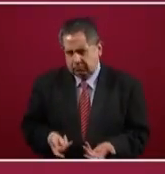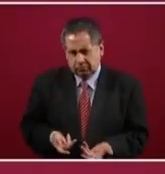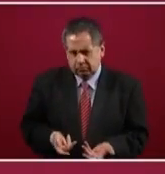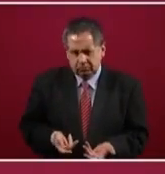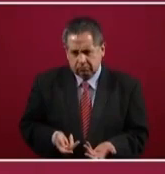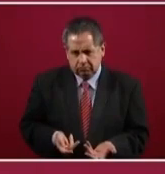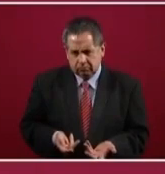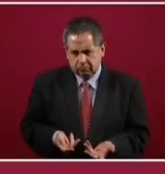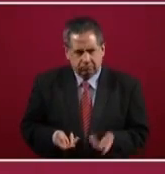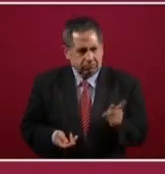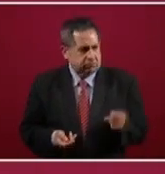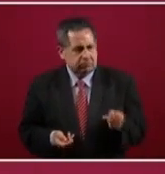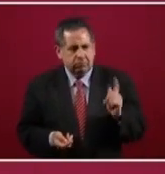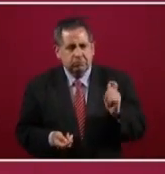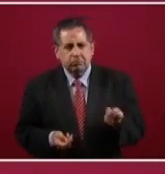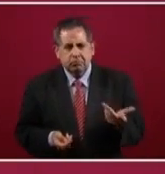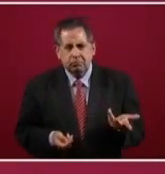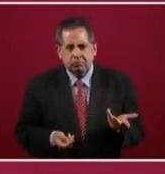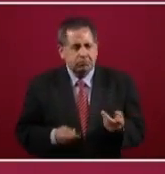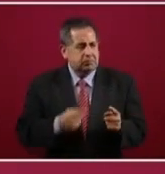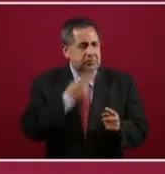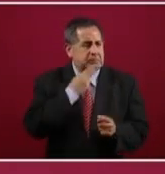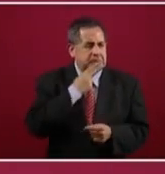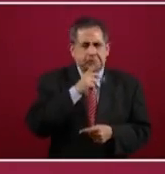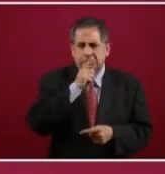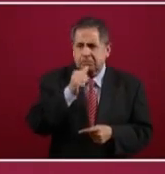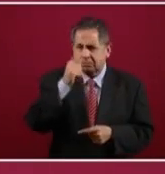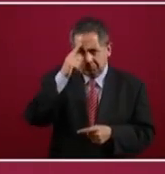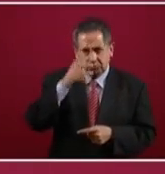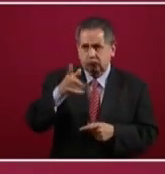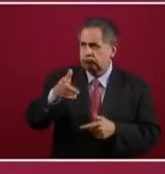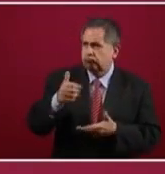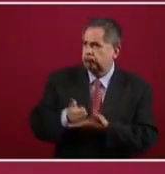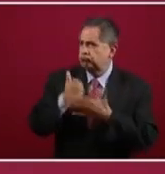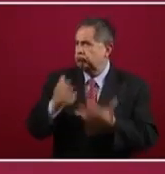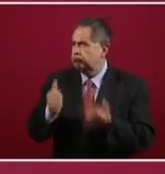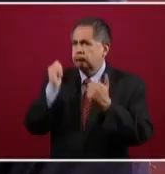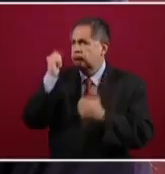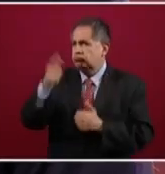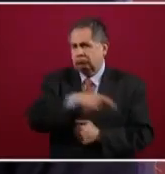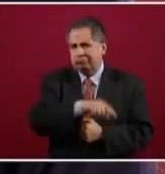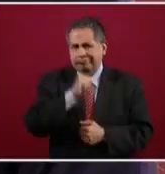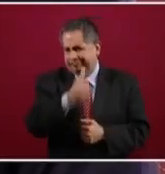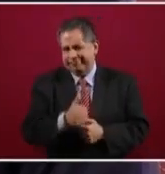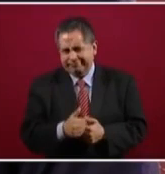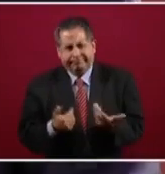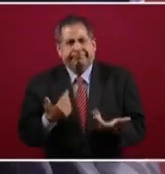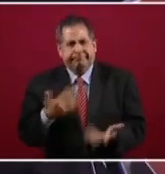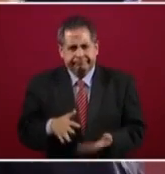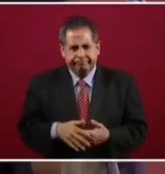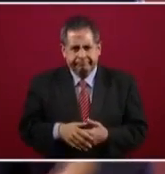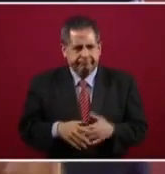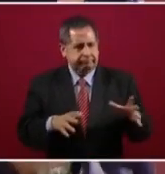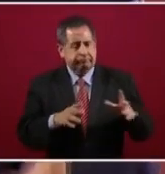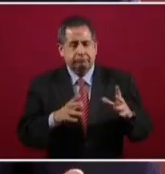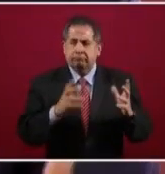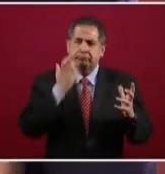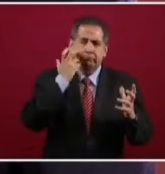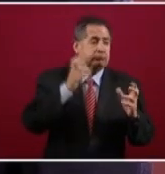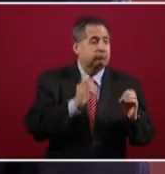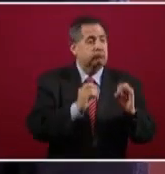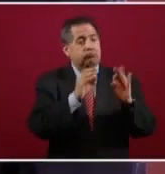que no tienen ninguna utilidad para la sociedad, para la gente. O sea, son